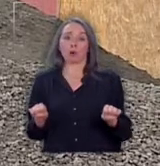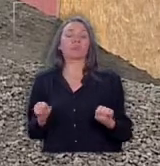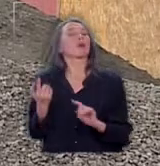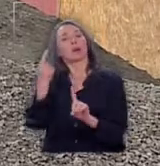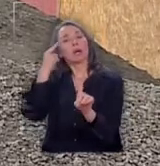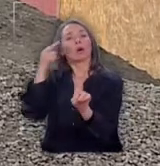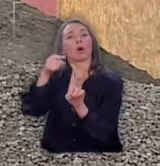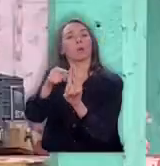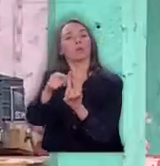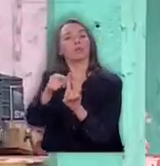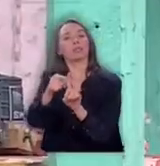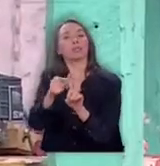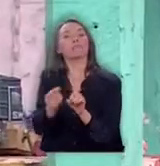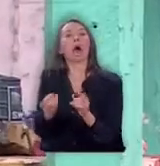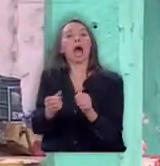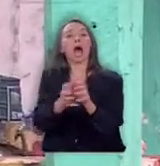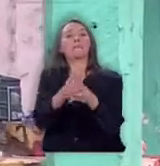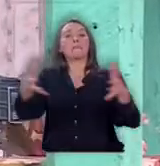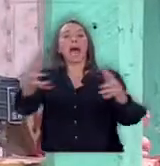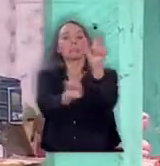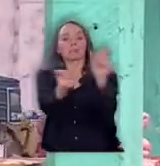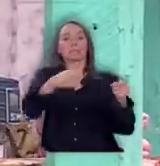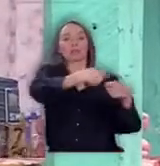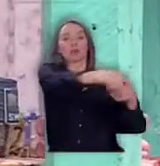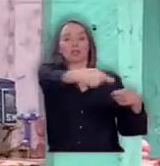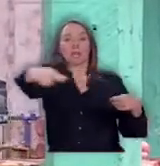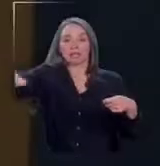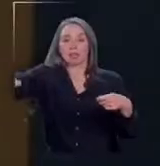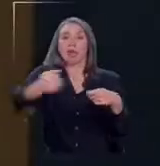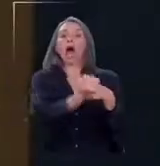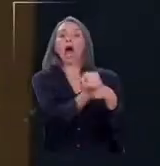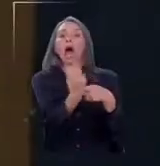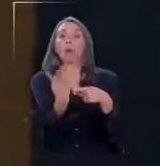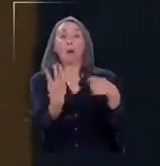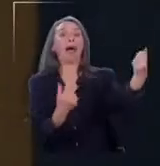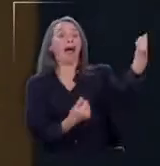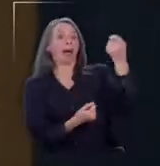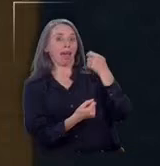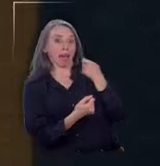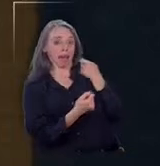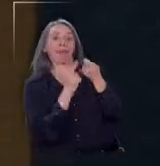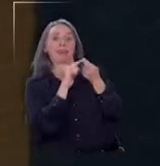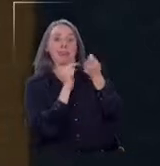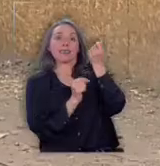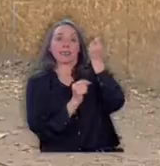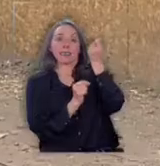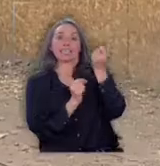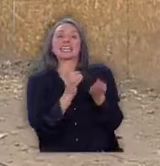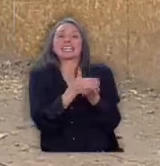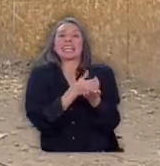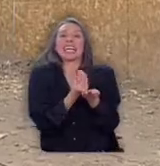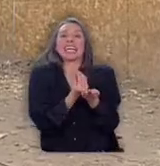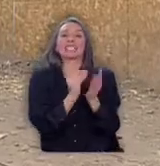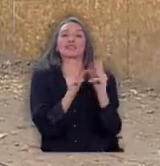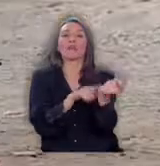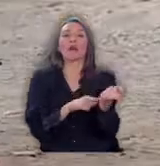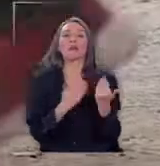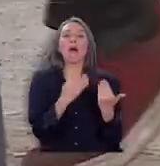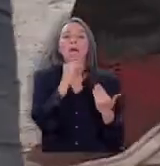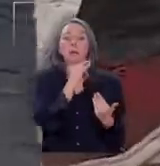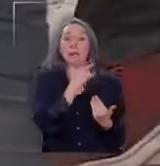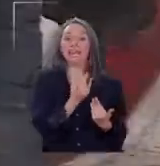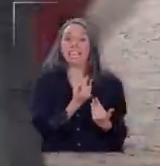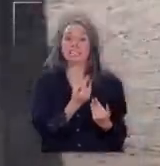Precisamente es aumentar la cobertura en cuanto a la cantidad de personas que se puedan ver beneficiados por ejemplo con este ingreso familiar de emergencia